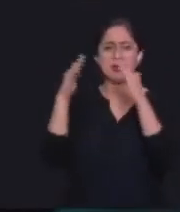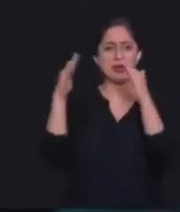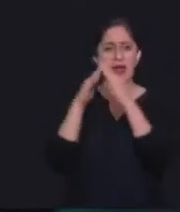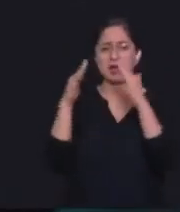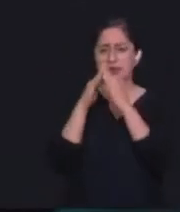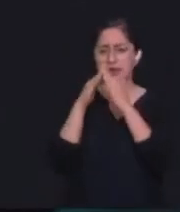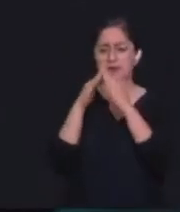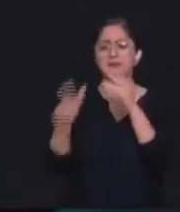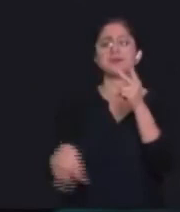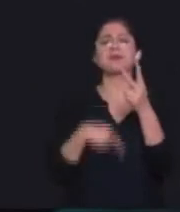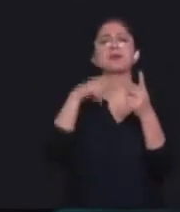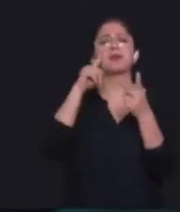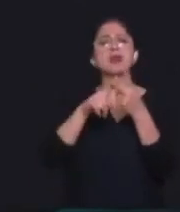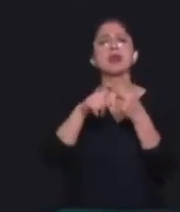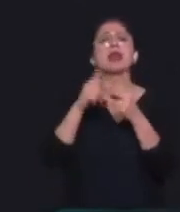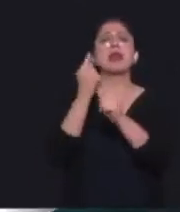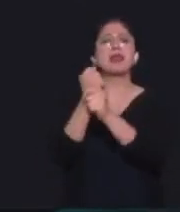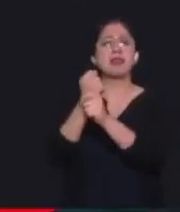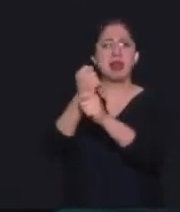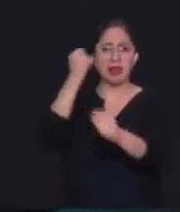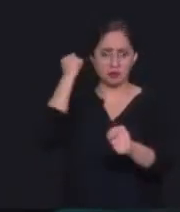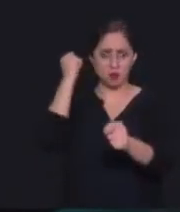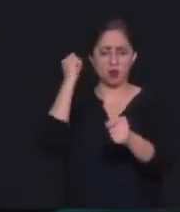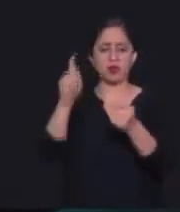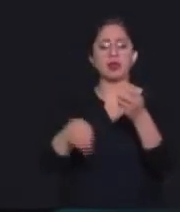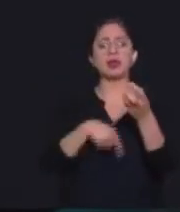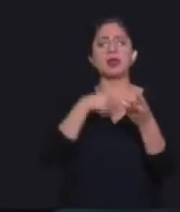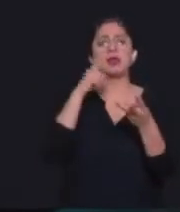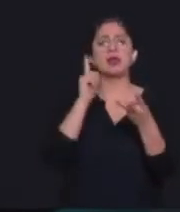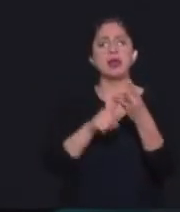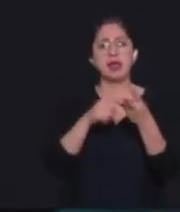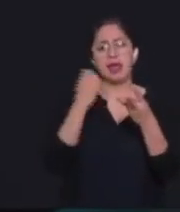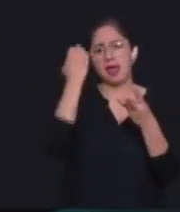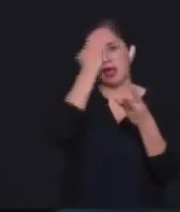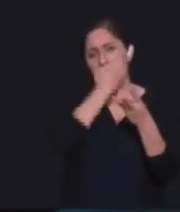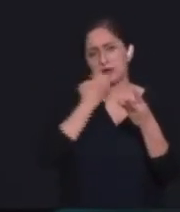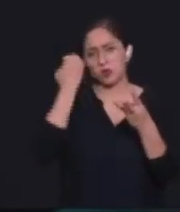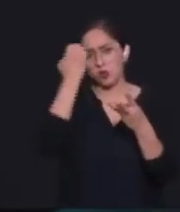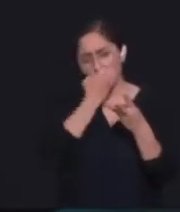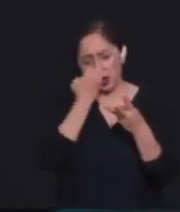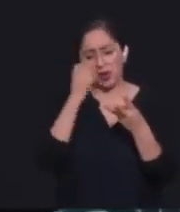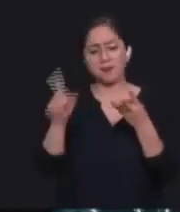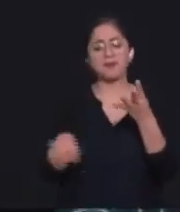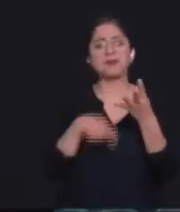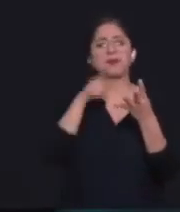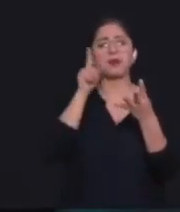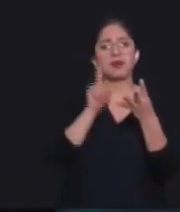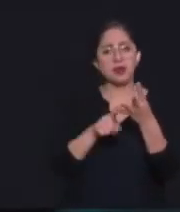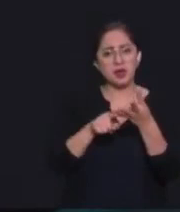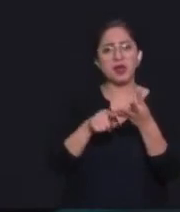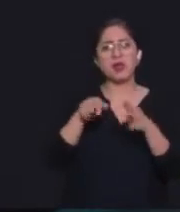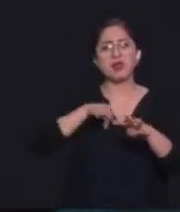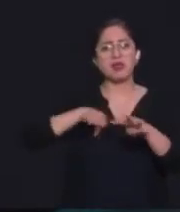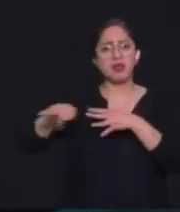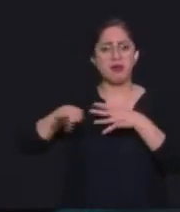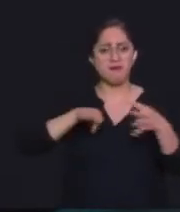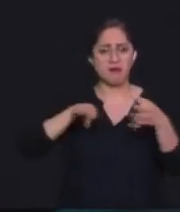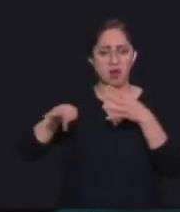infectan. Segundo lugar, el transporte público. Tercer lugar, las escuelas, sitios de estudio. Cuarto lugar, los sitios de